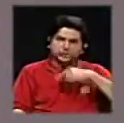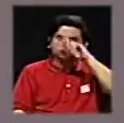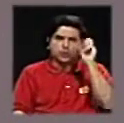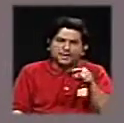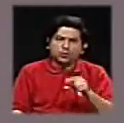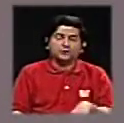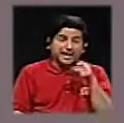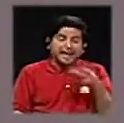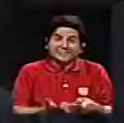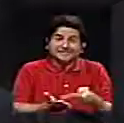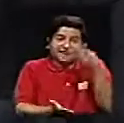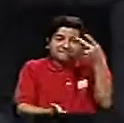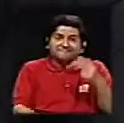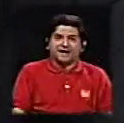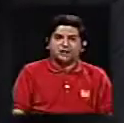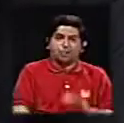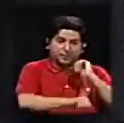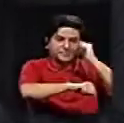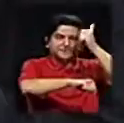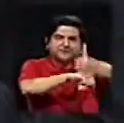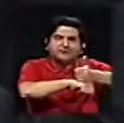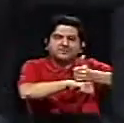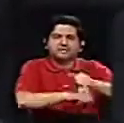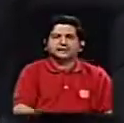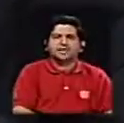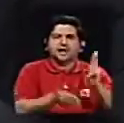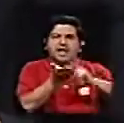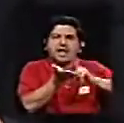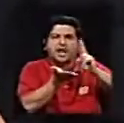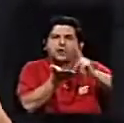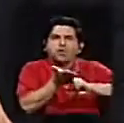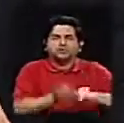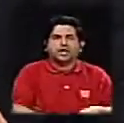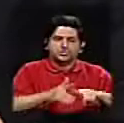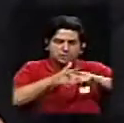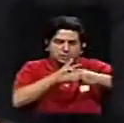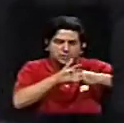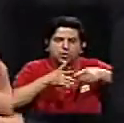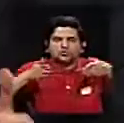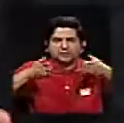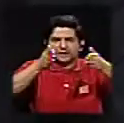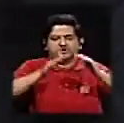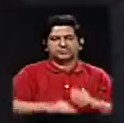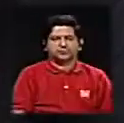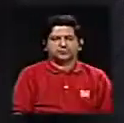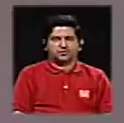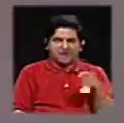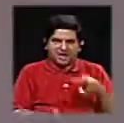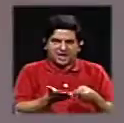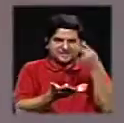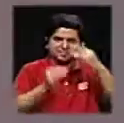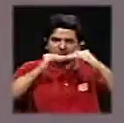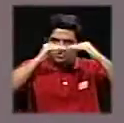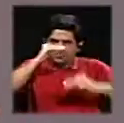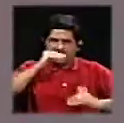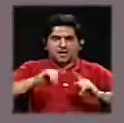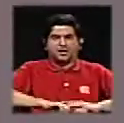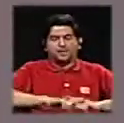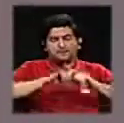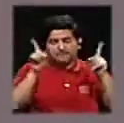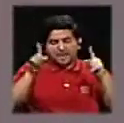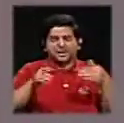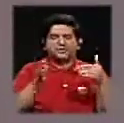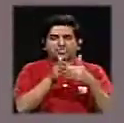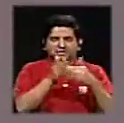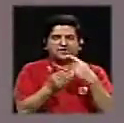pregunta sí. porque ese es el monto que está establecido en el contrato de conservación vial. Claro, sí, es un monto muy bajo, pero vuelvo